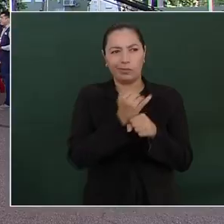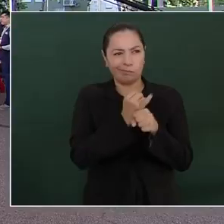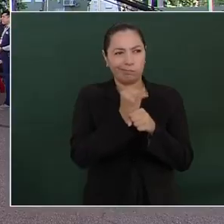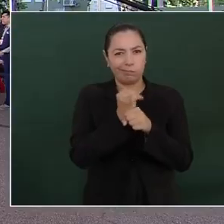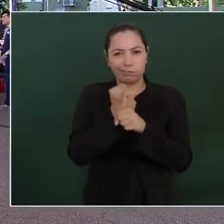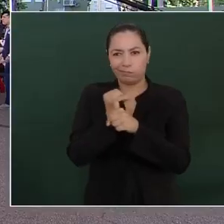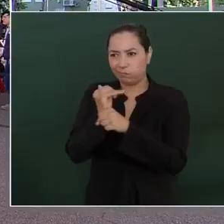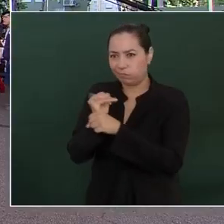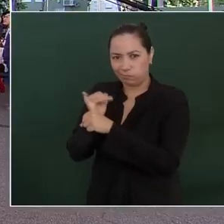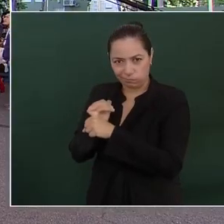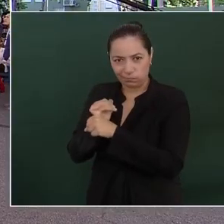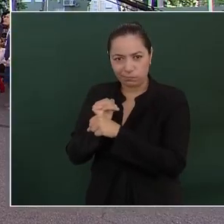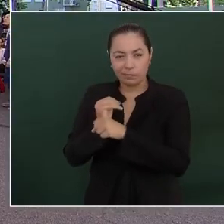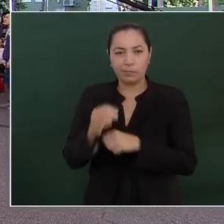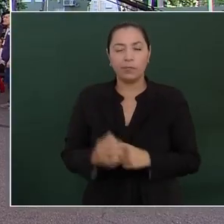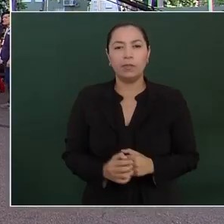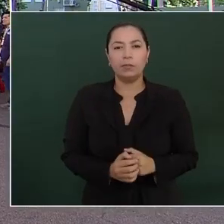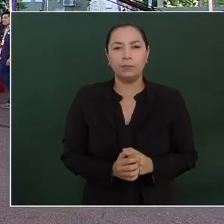investigación,